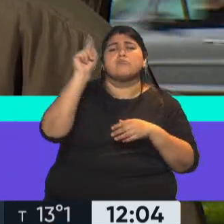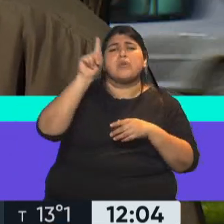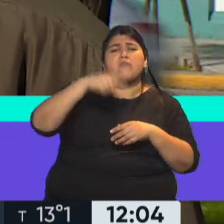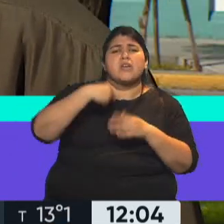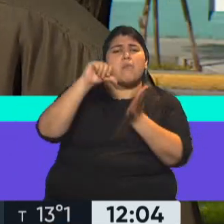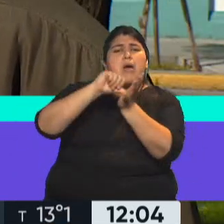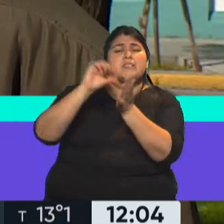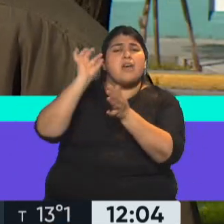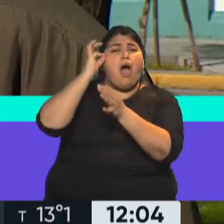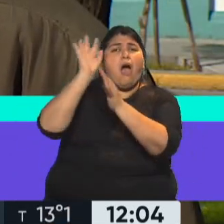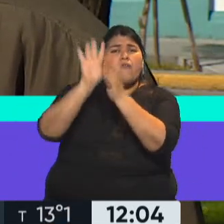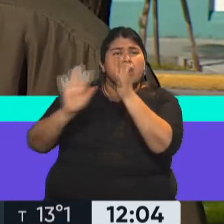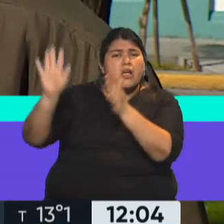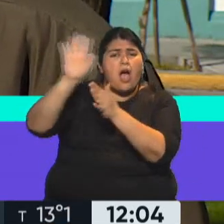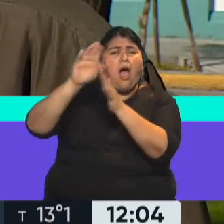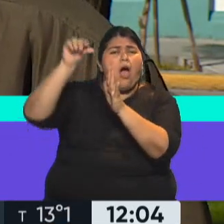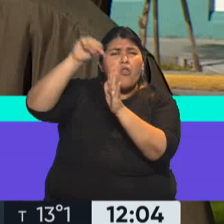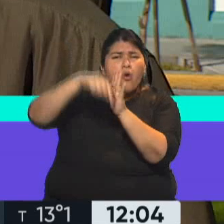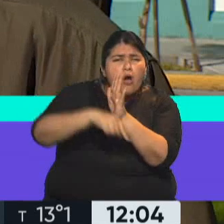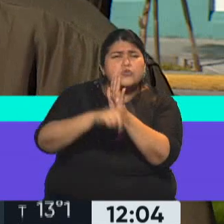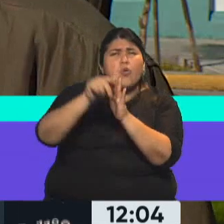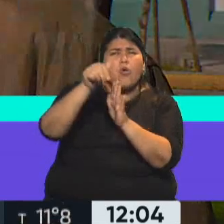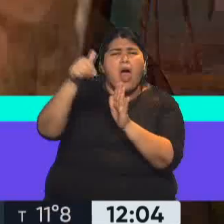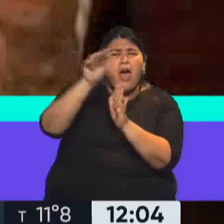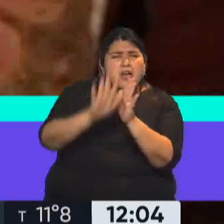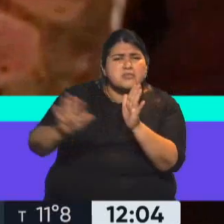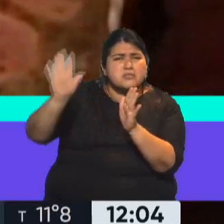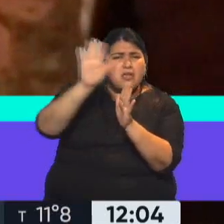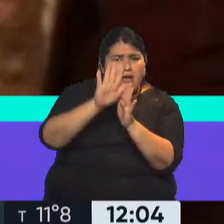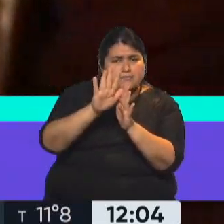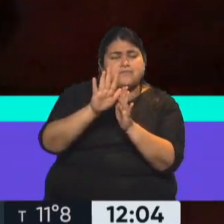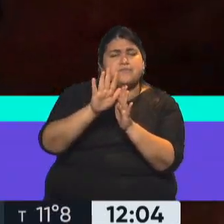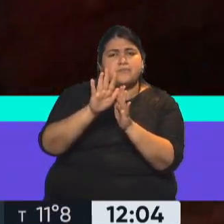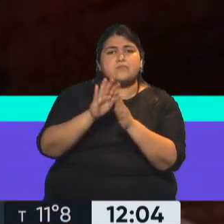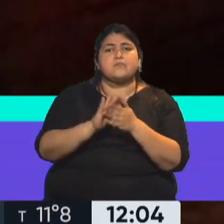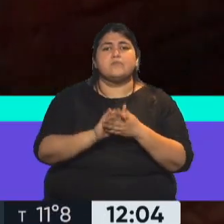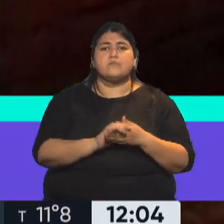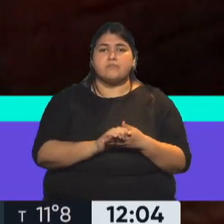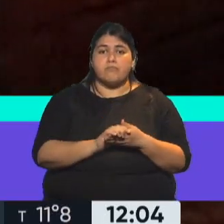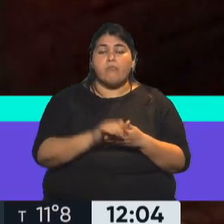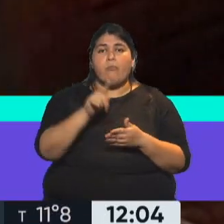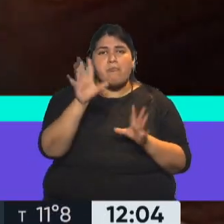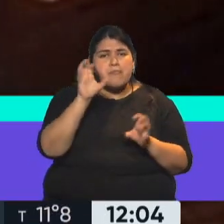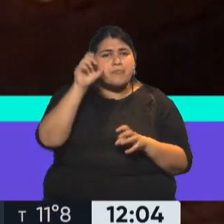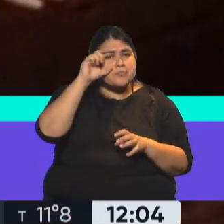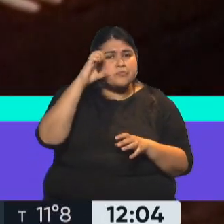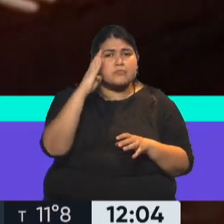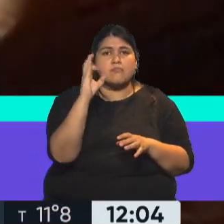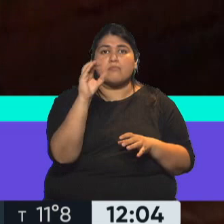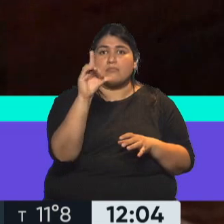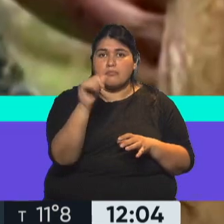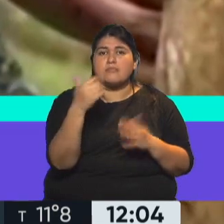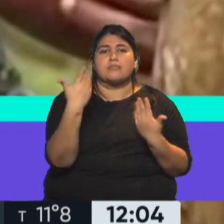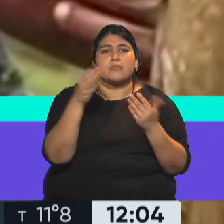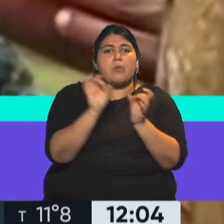hasta sudeste asiático y algunas islas de lo que sería oceanía recordemos que evo la puede contagiar hasta por las